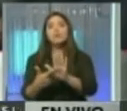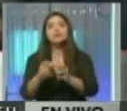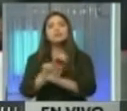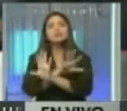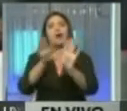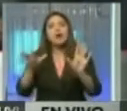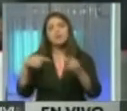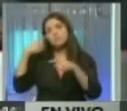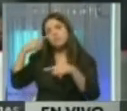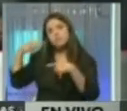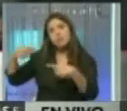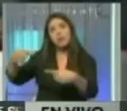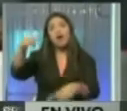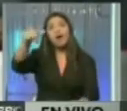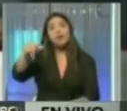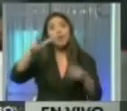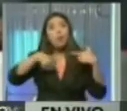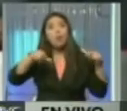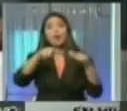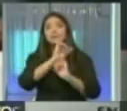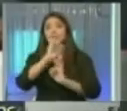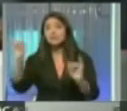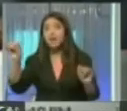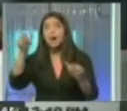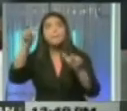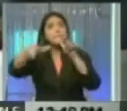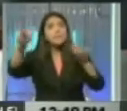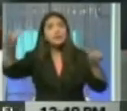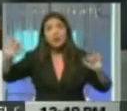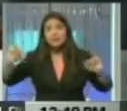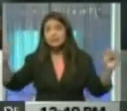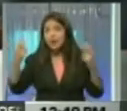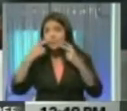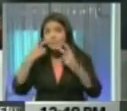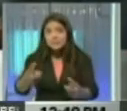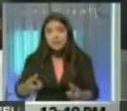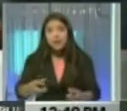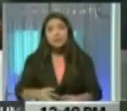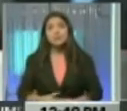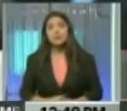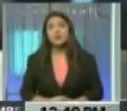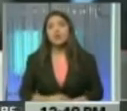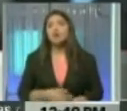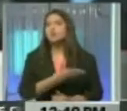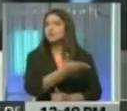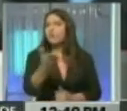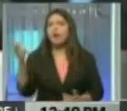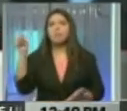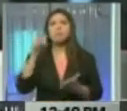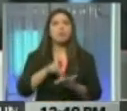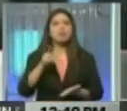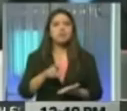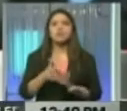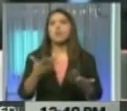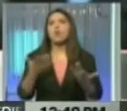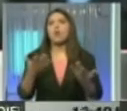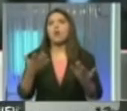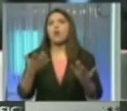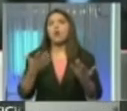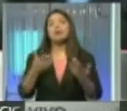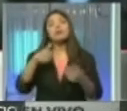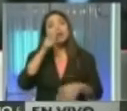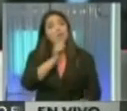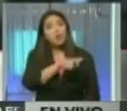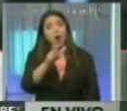el devenir. Este pabellón, visitado por muchísimos que han acudido a esta bienal, críticos y por el